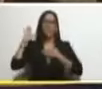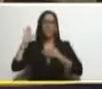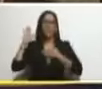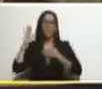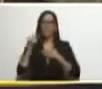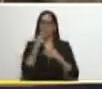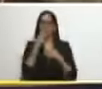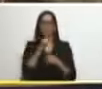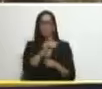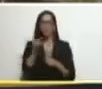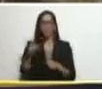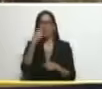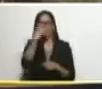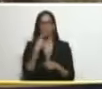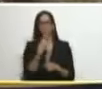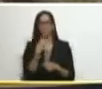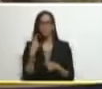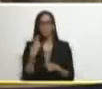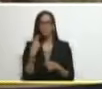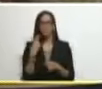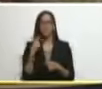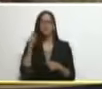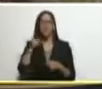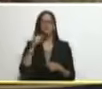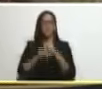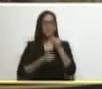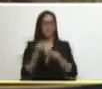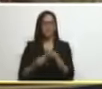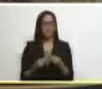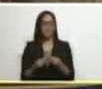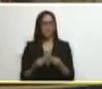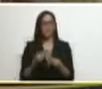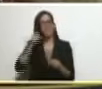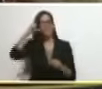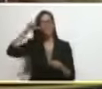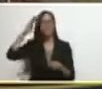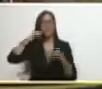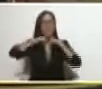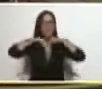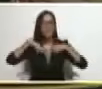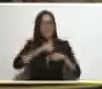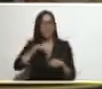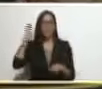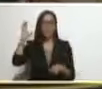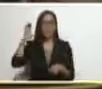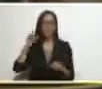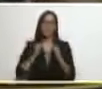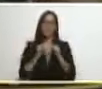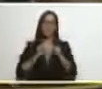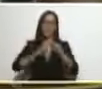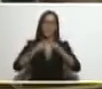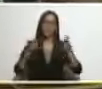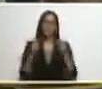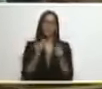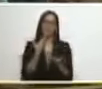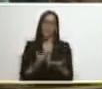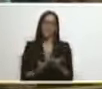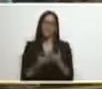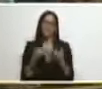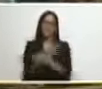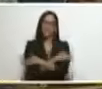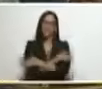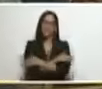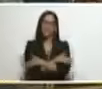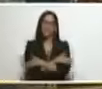ustedes, y así será. Que Dios bendiga a nuestra patria y la mantenga en paz. Muchas gracias.